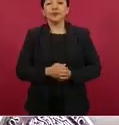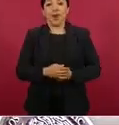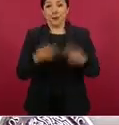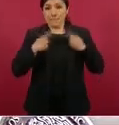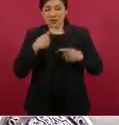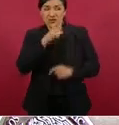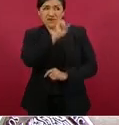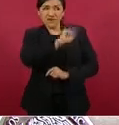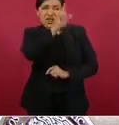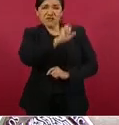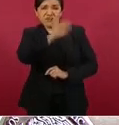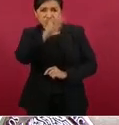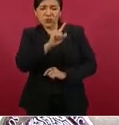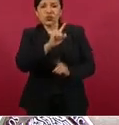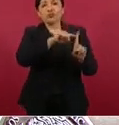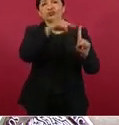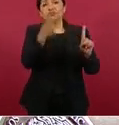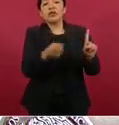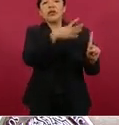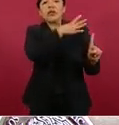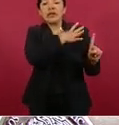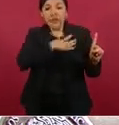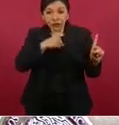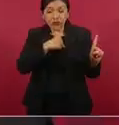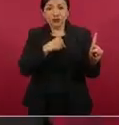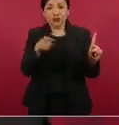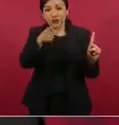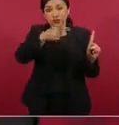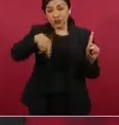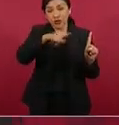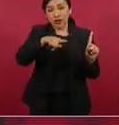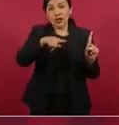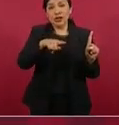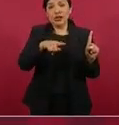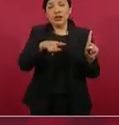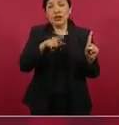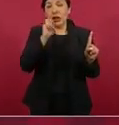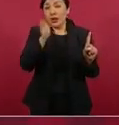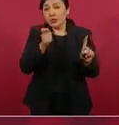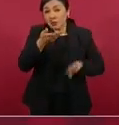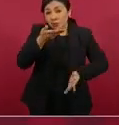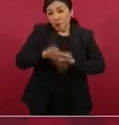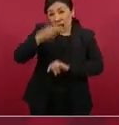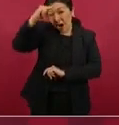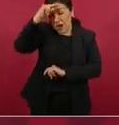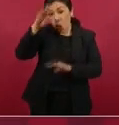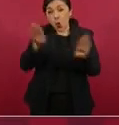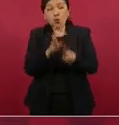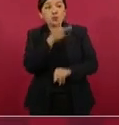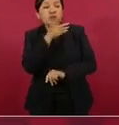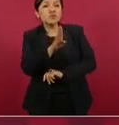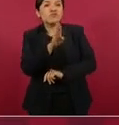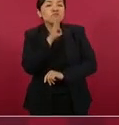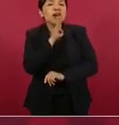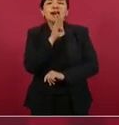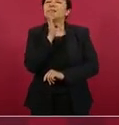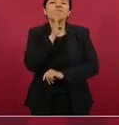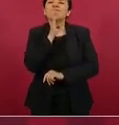famosos o los hijos de los famosos no son tan inteligentes como ellos piensan,